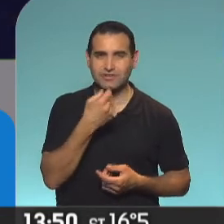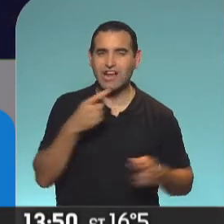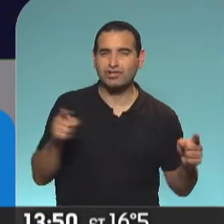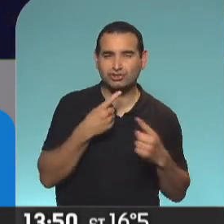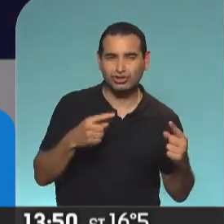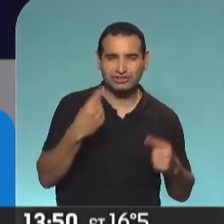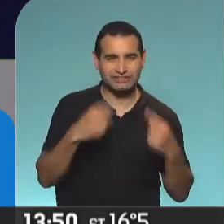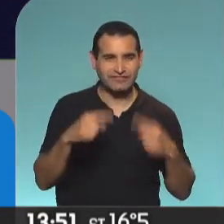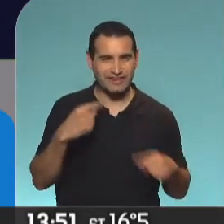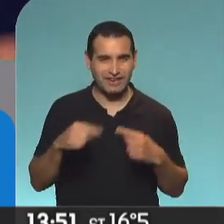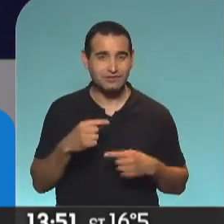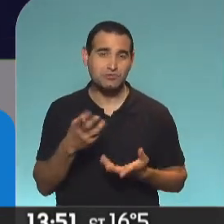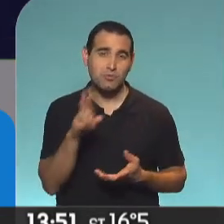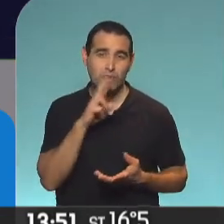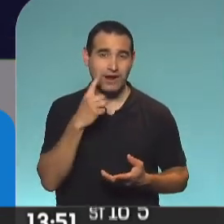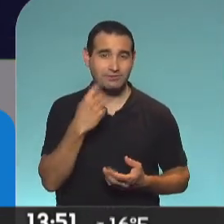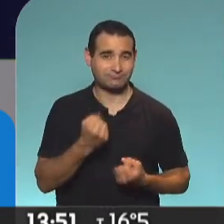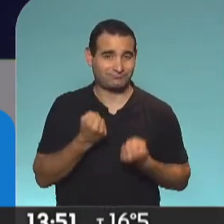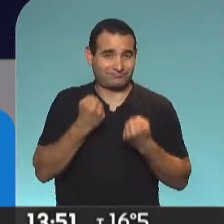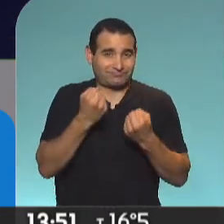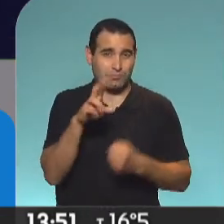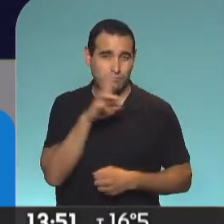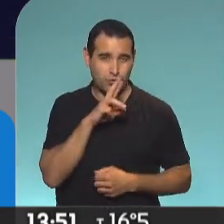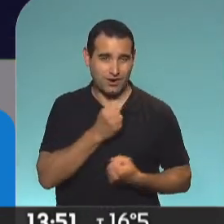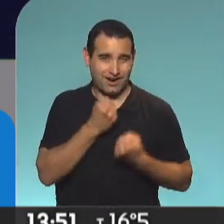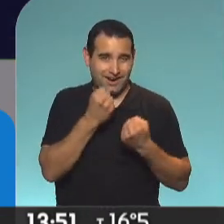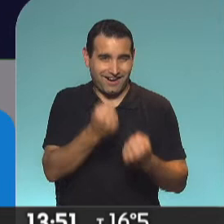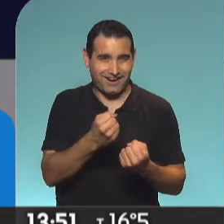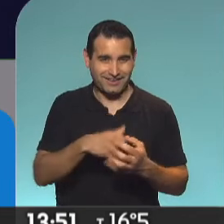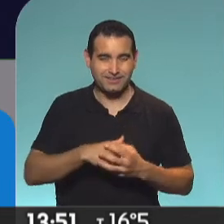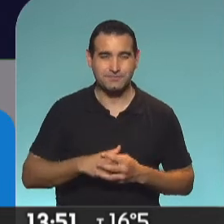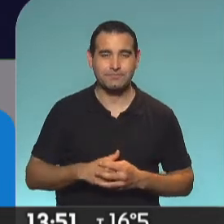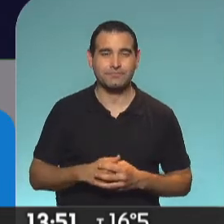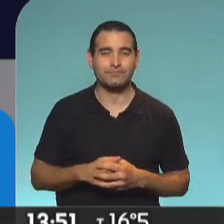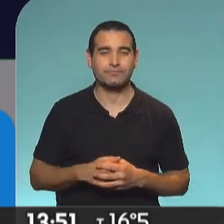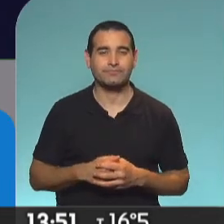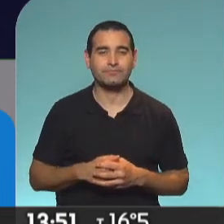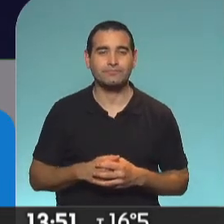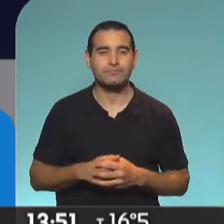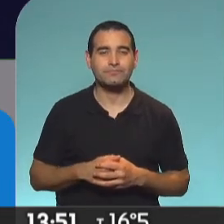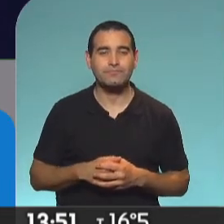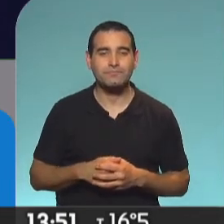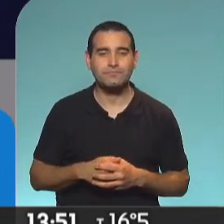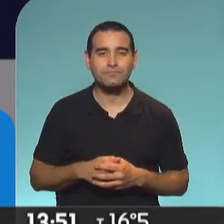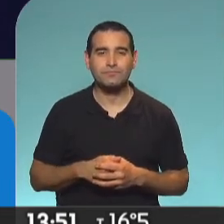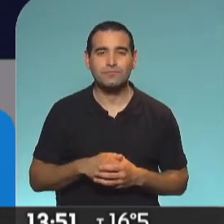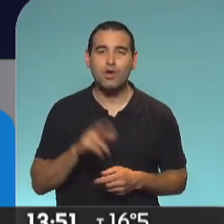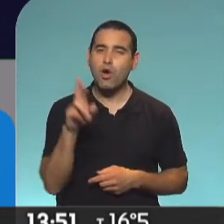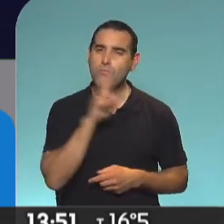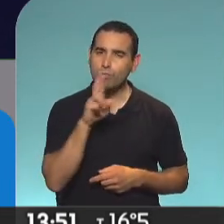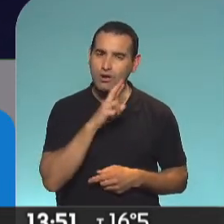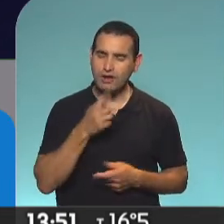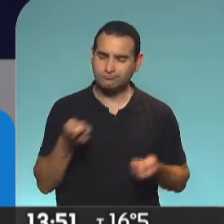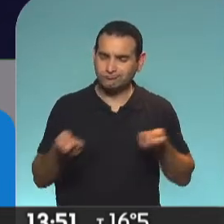tomar las riendas, otra que Suar, acá no tenía nada que ver, no había bígamo que se le aproximara, tomar las riendas de las